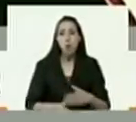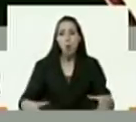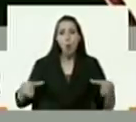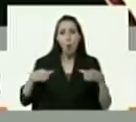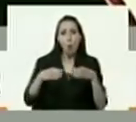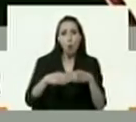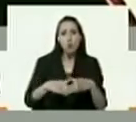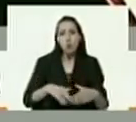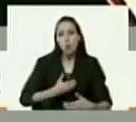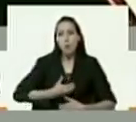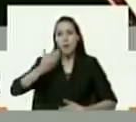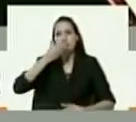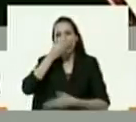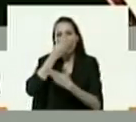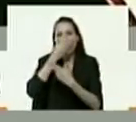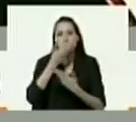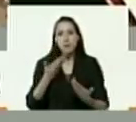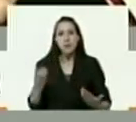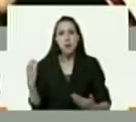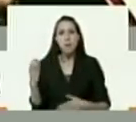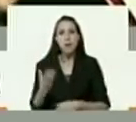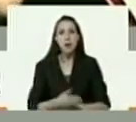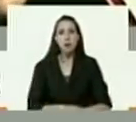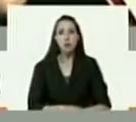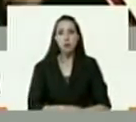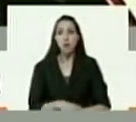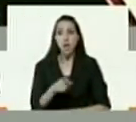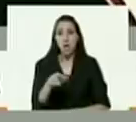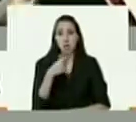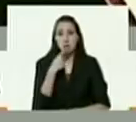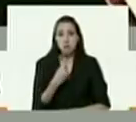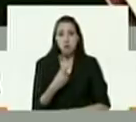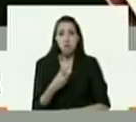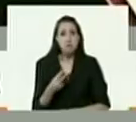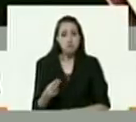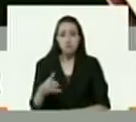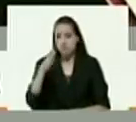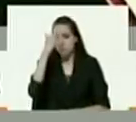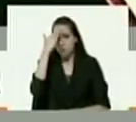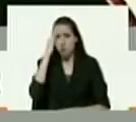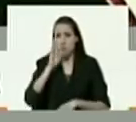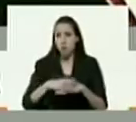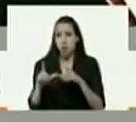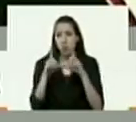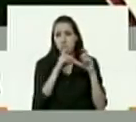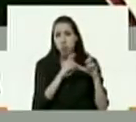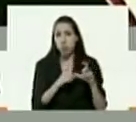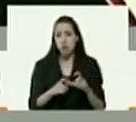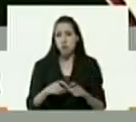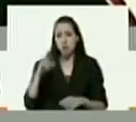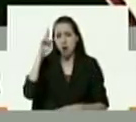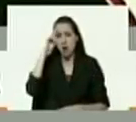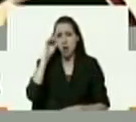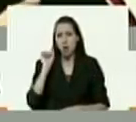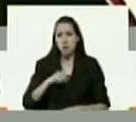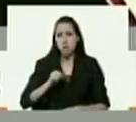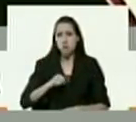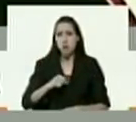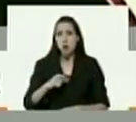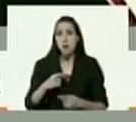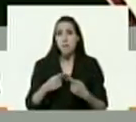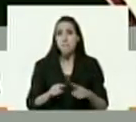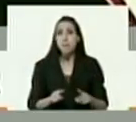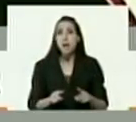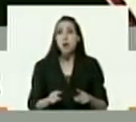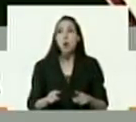colombianos. Él dice que él no sabía. Él aceptó que las fotos son reales, pero cree que son ingenuos